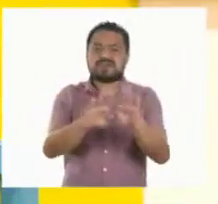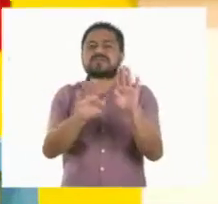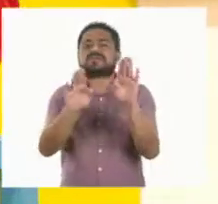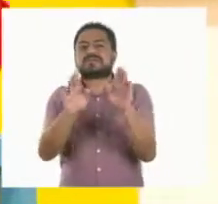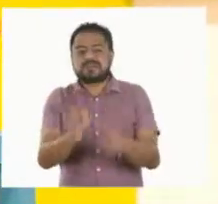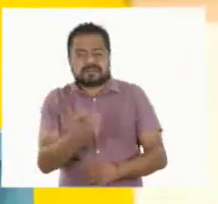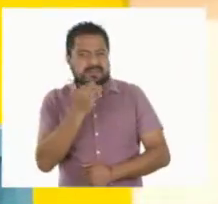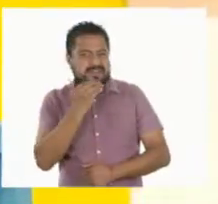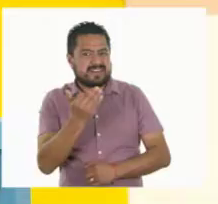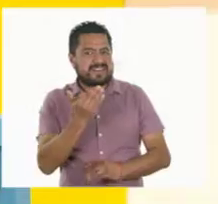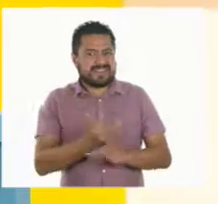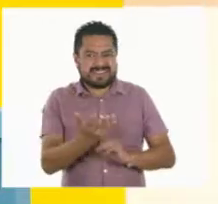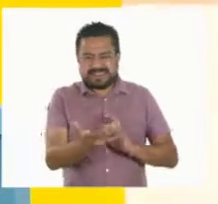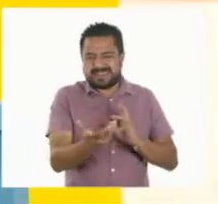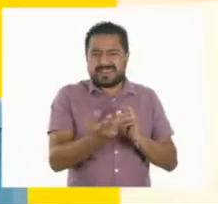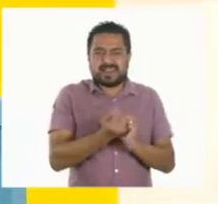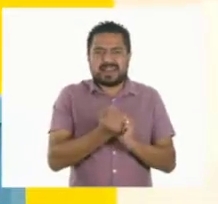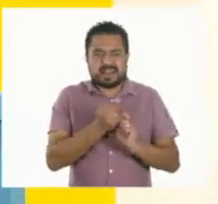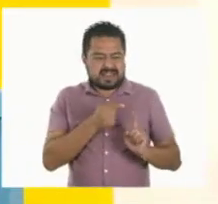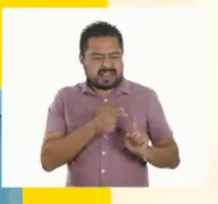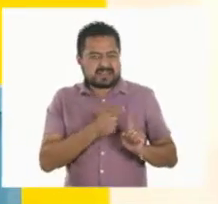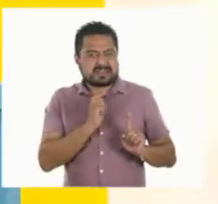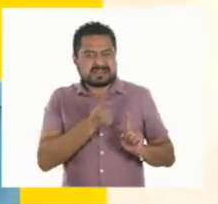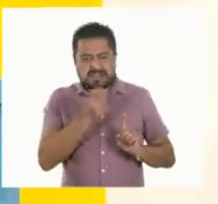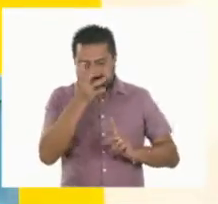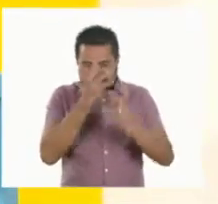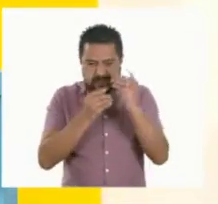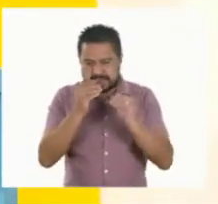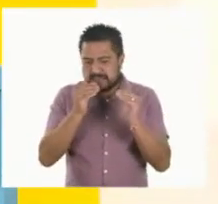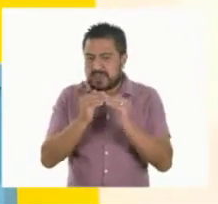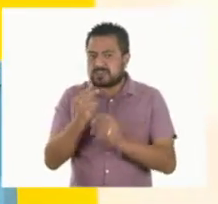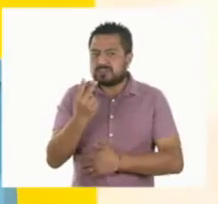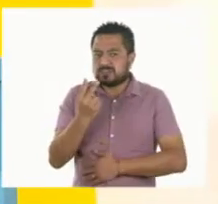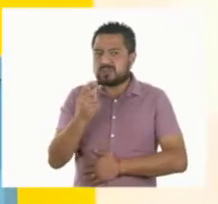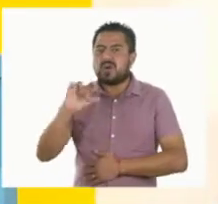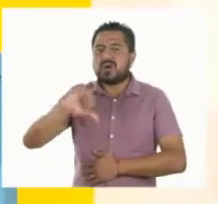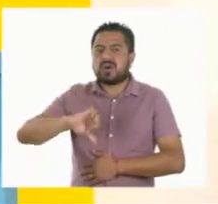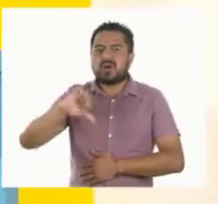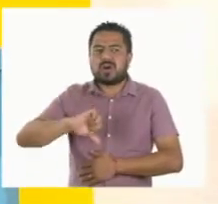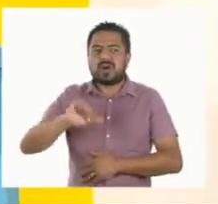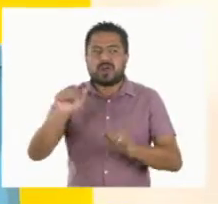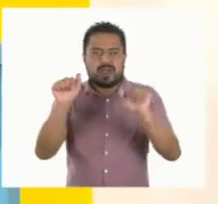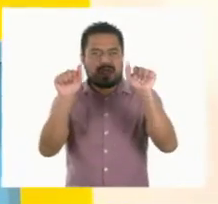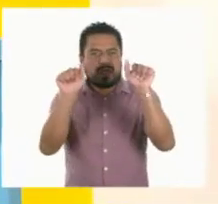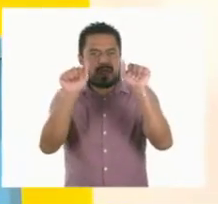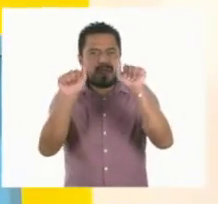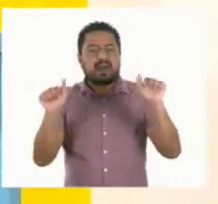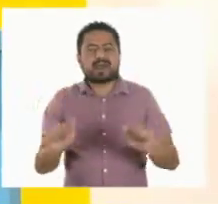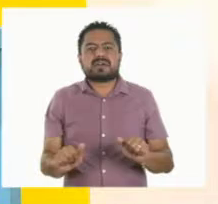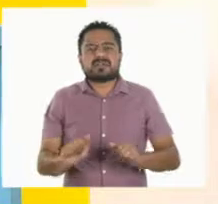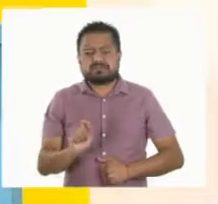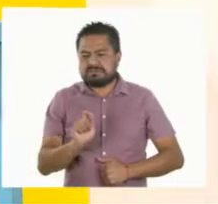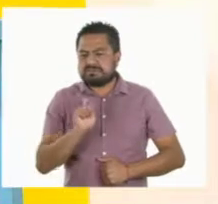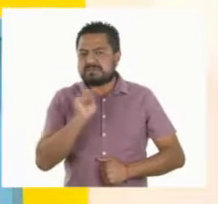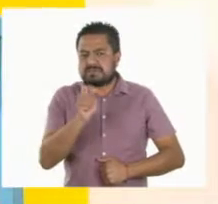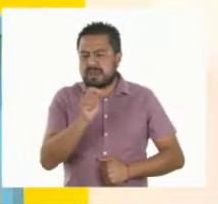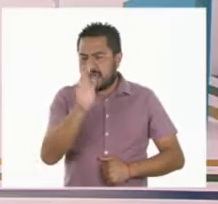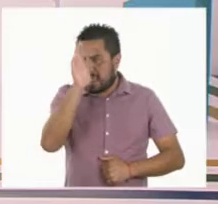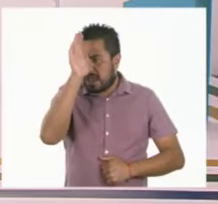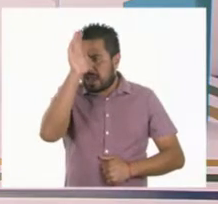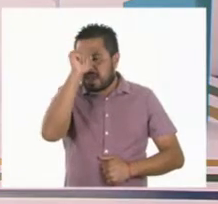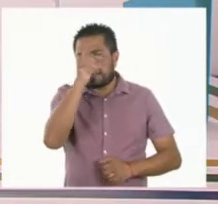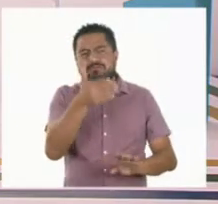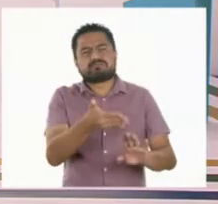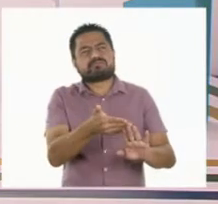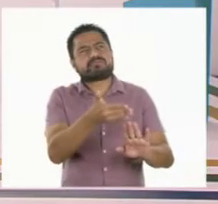están? Qué bueno que siguen con nosotros aquí en Aprende en Casa 2. El día de hoy, en Artes, vamos a recordar